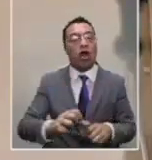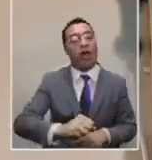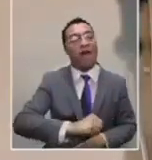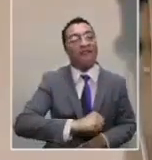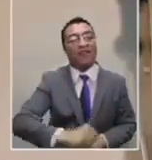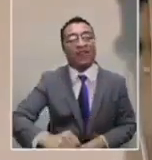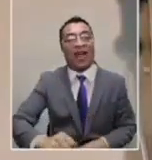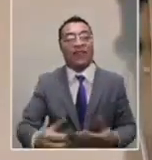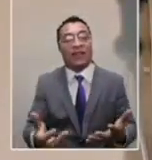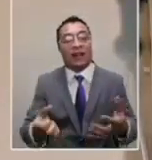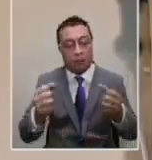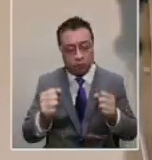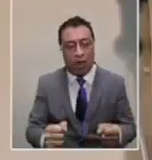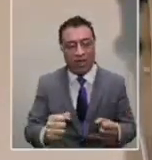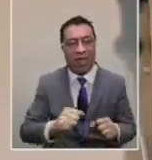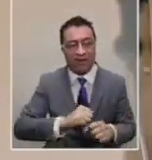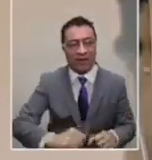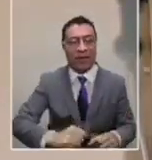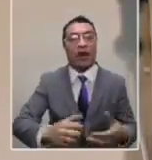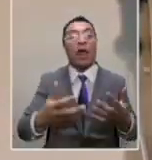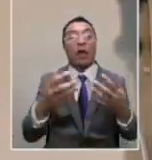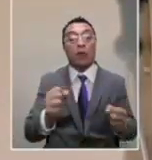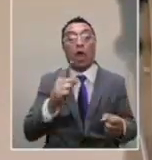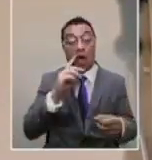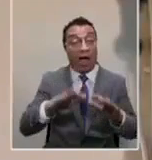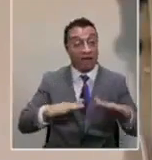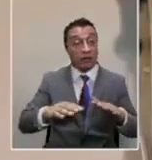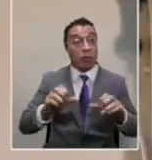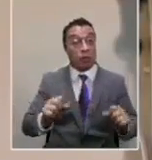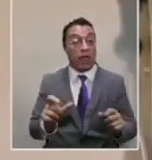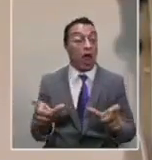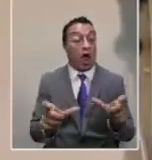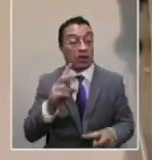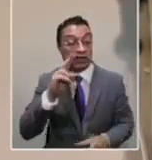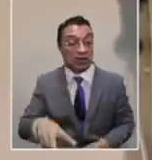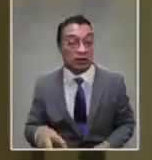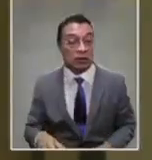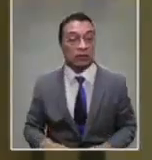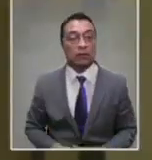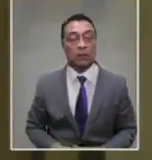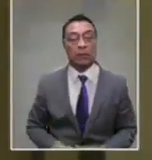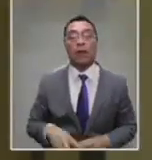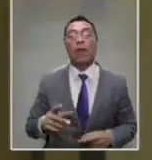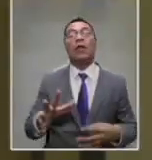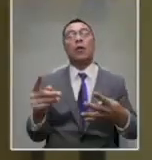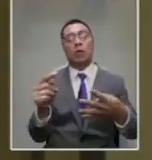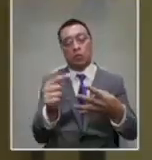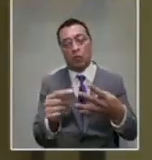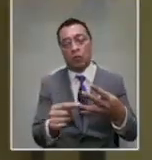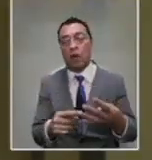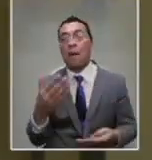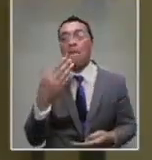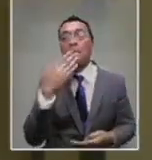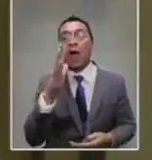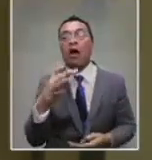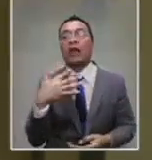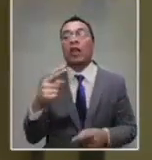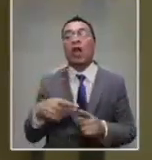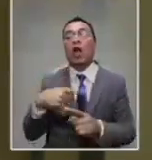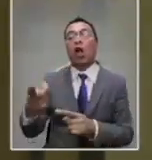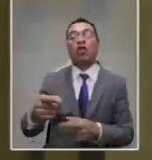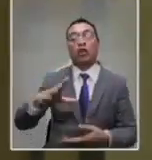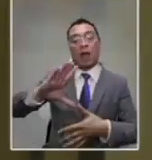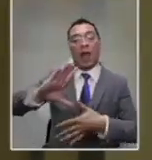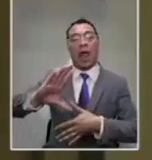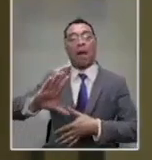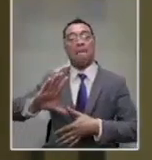son inevitables, ¿ya? Y son en algún punto incontrolables. Ajá. Ahora, ¿qué otros factores hacen de Chile un mejor destino que otros